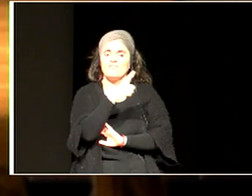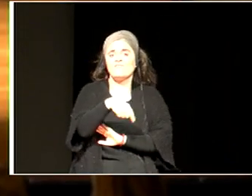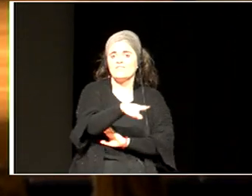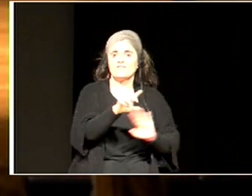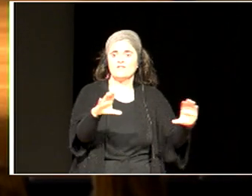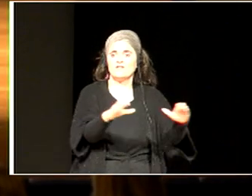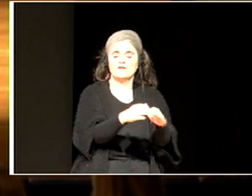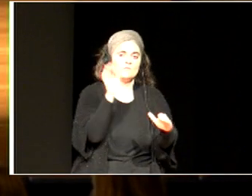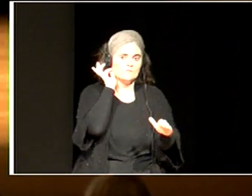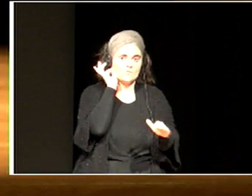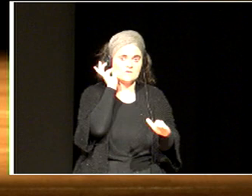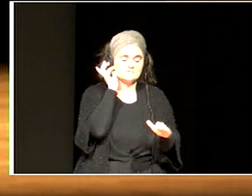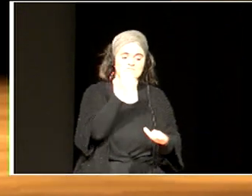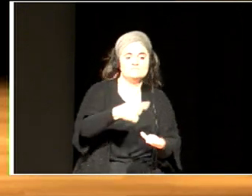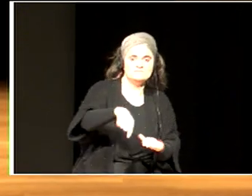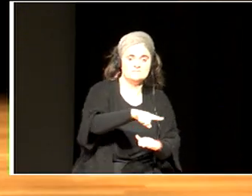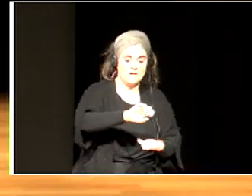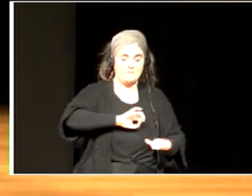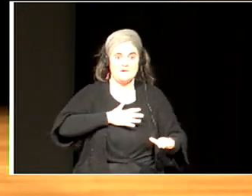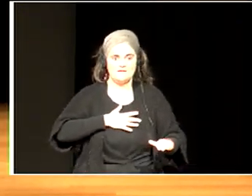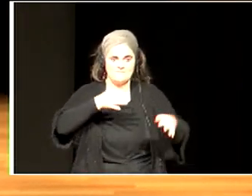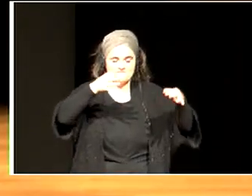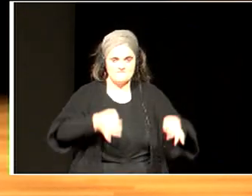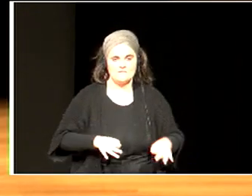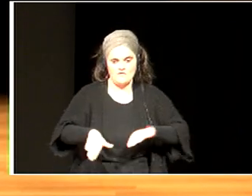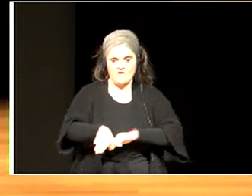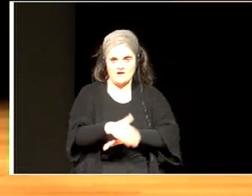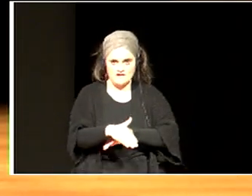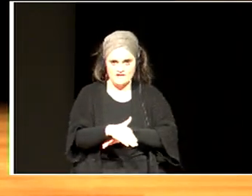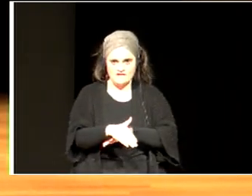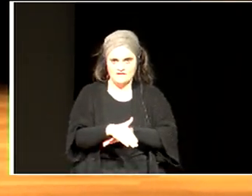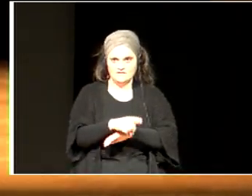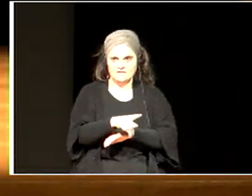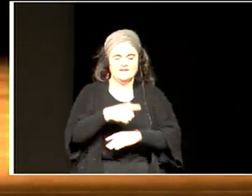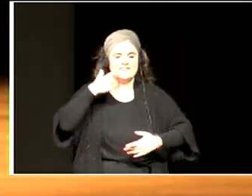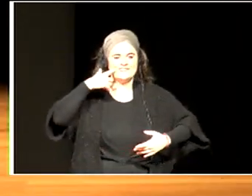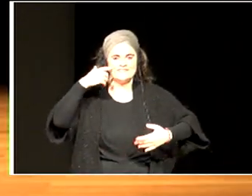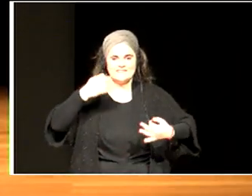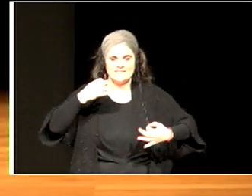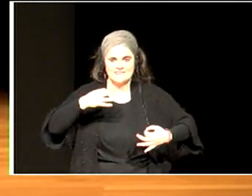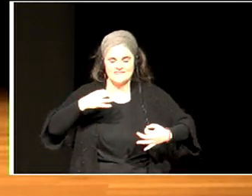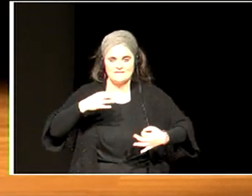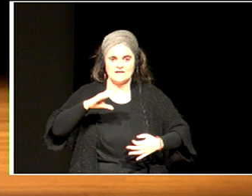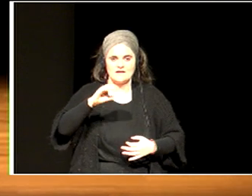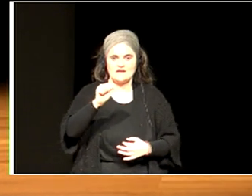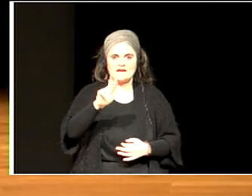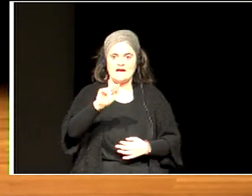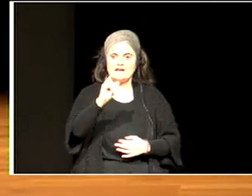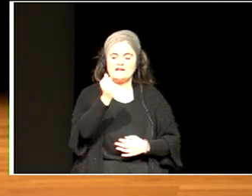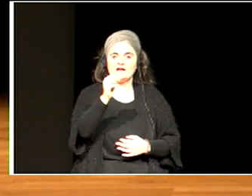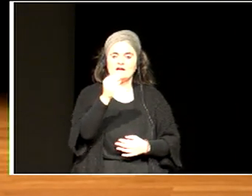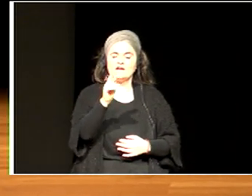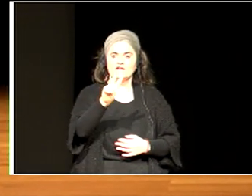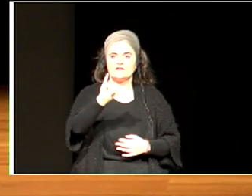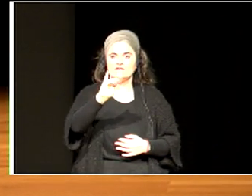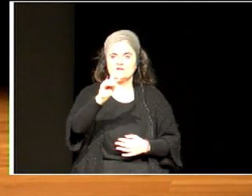que mañana saldremos a la calle y somos las verdaderas cariátides de esta sociedad y mucho